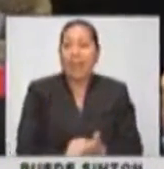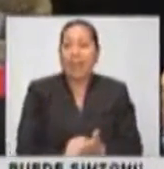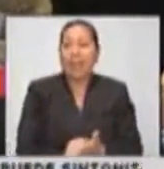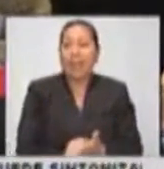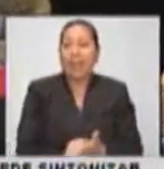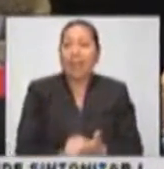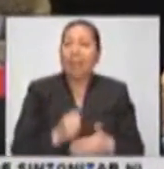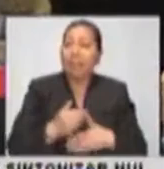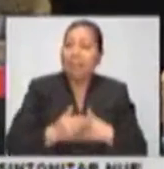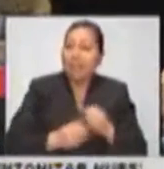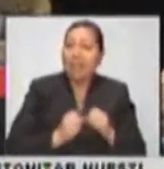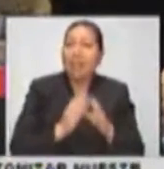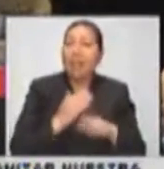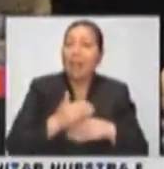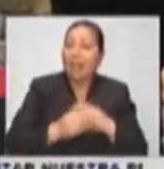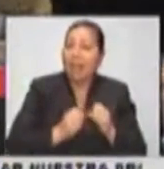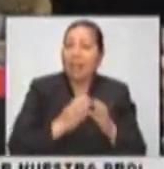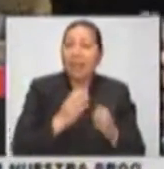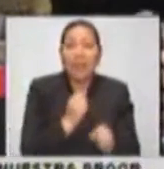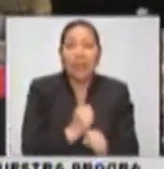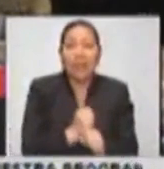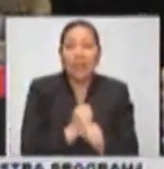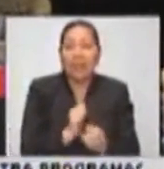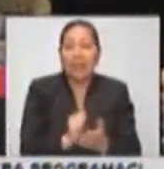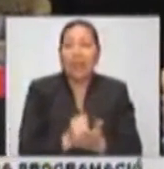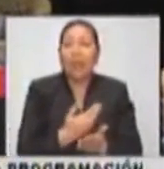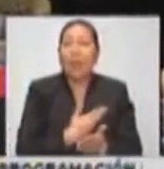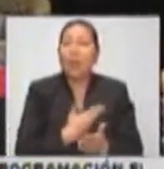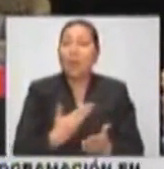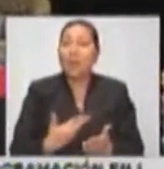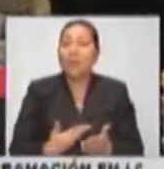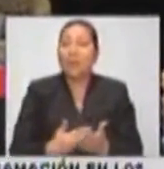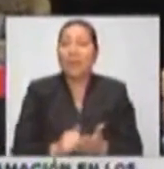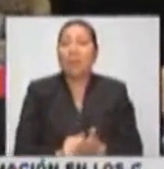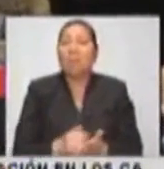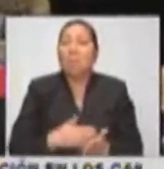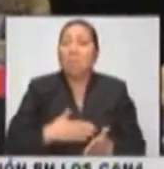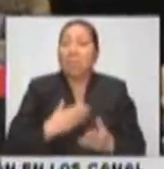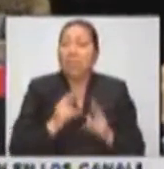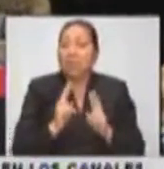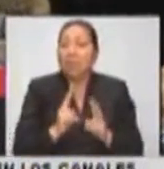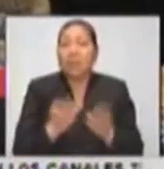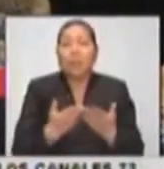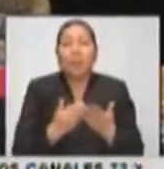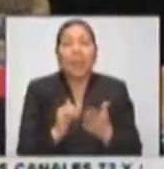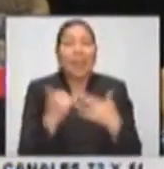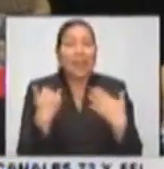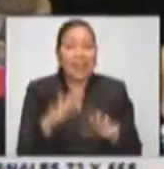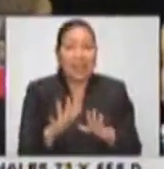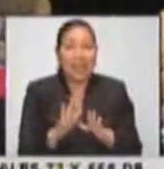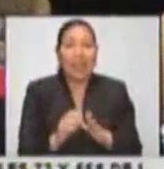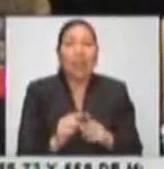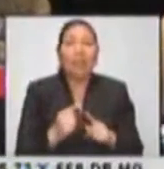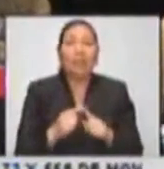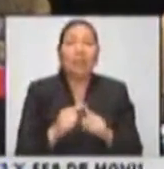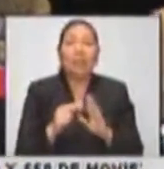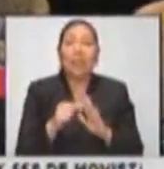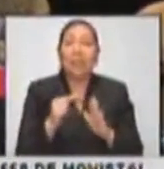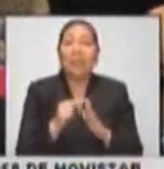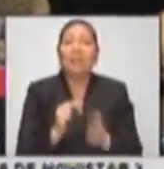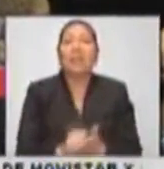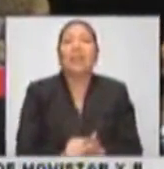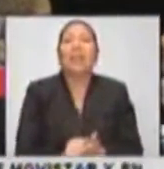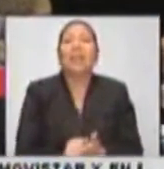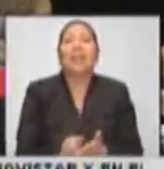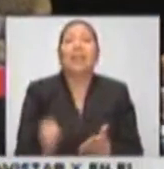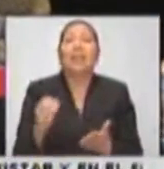para días de trabajo. Gobernanza pública, ustedes pueden ver los estudios que ya hay y el estudio multinivel, hay 4